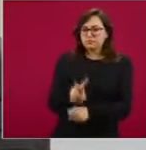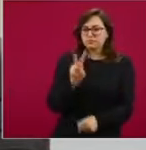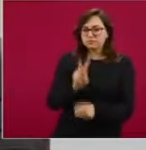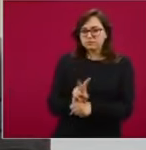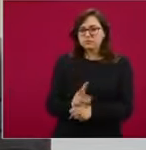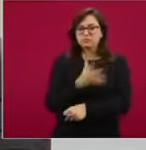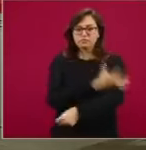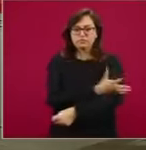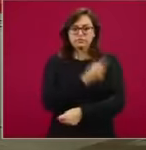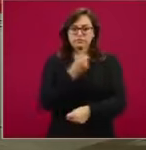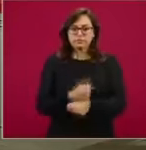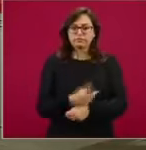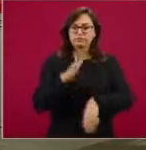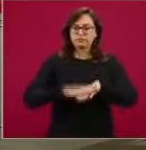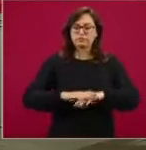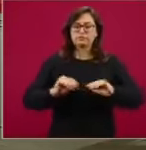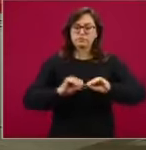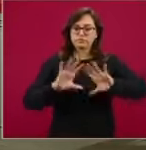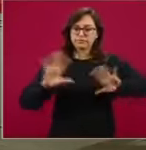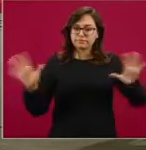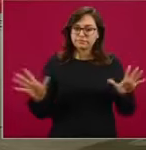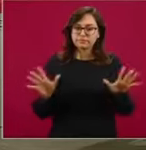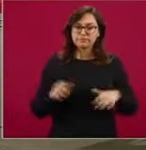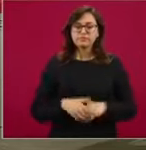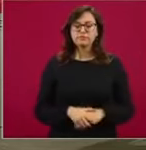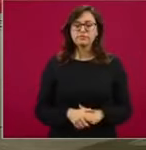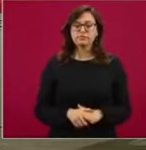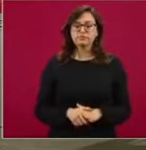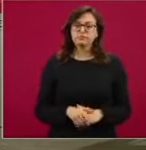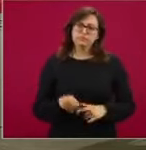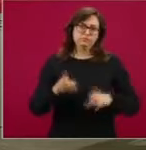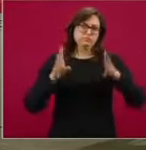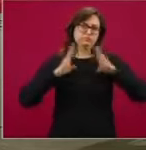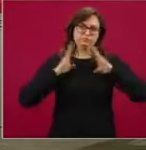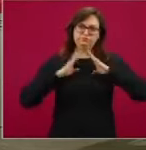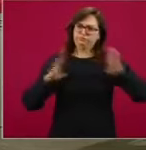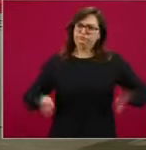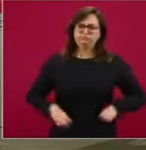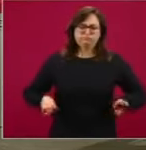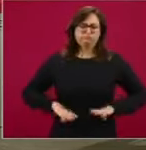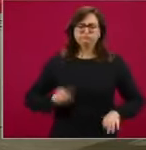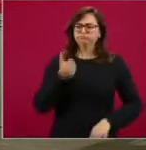de transparencia característicos de nuestras Fuerzas Armadas,